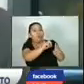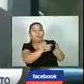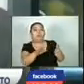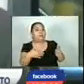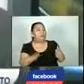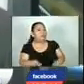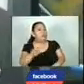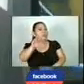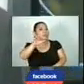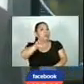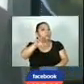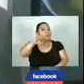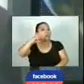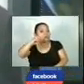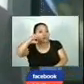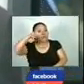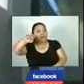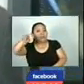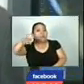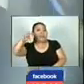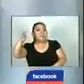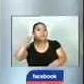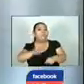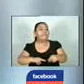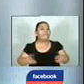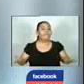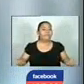origen de más de 300 mil dólares.